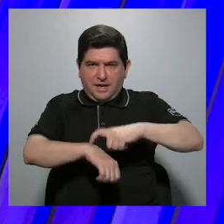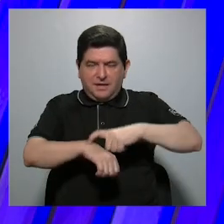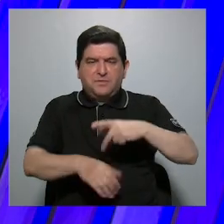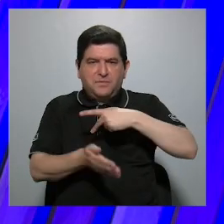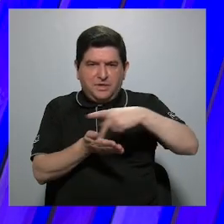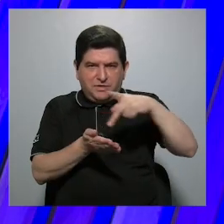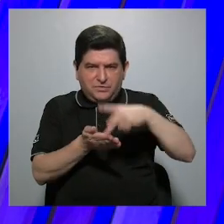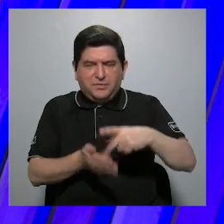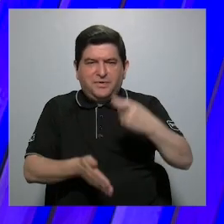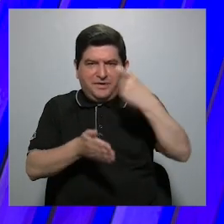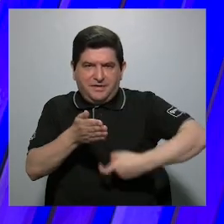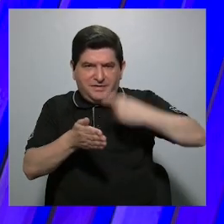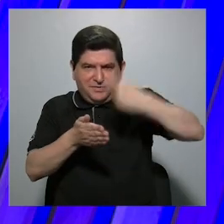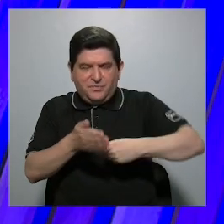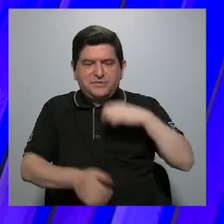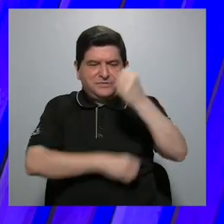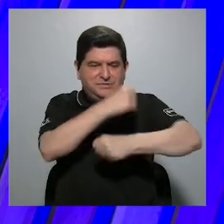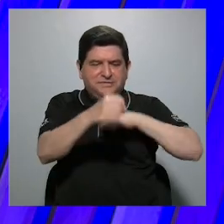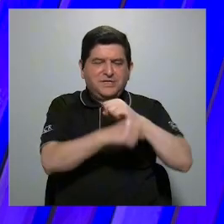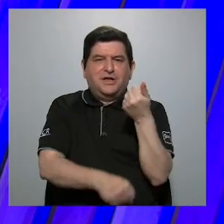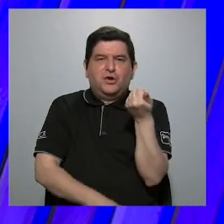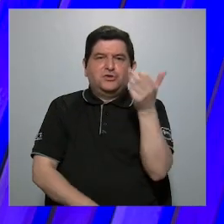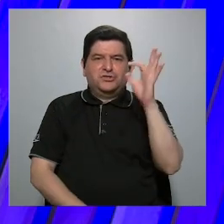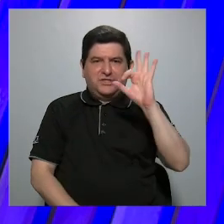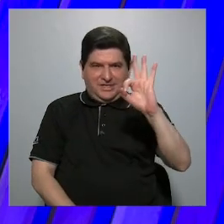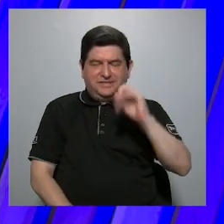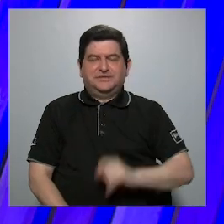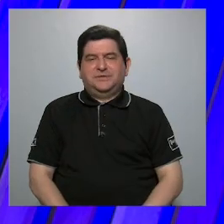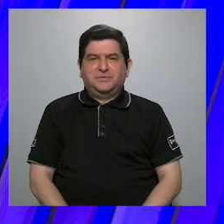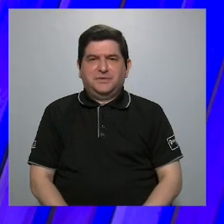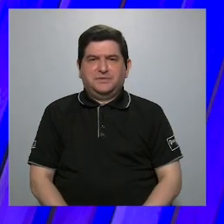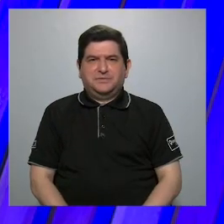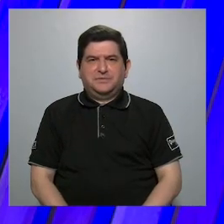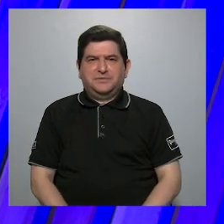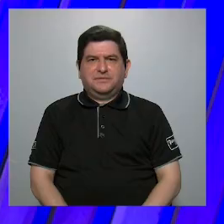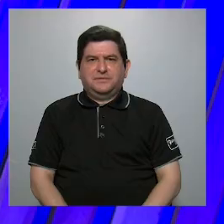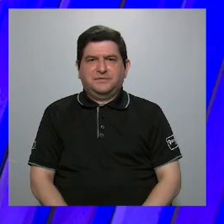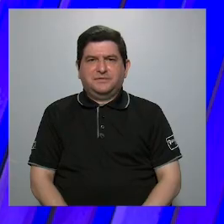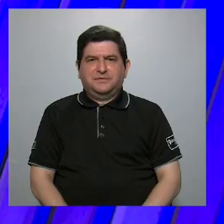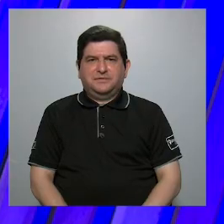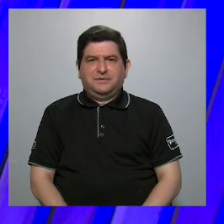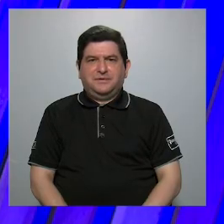se pagaban impuestos en el siglo XIX para